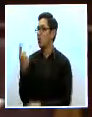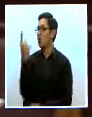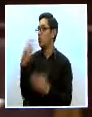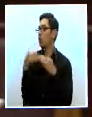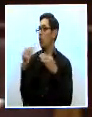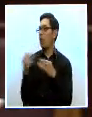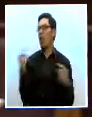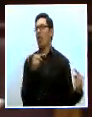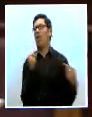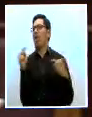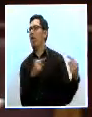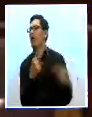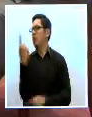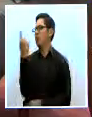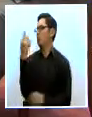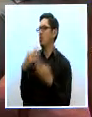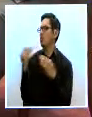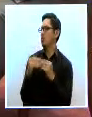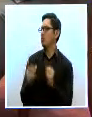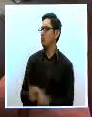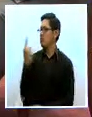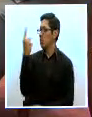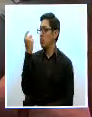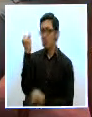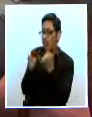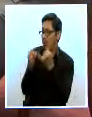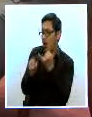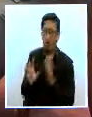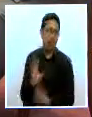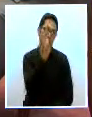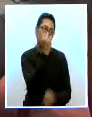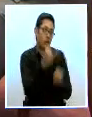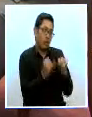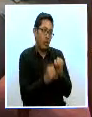yo creo que en este sentido un centavo Perdón